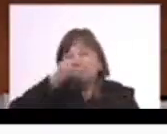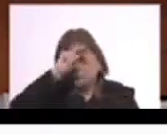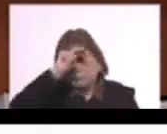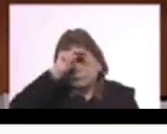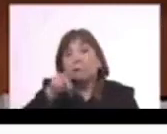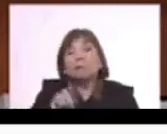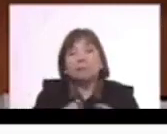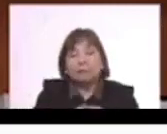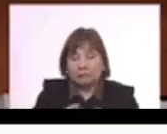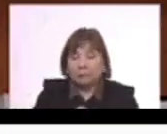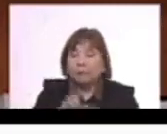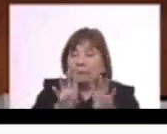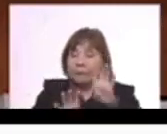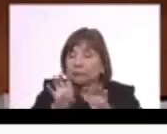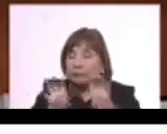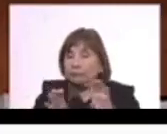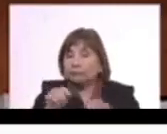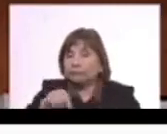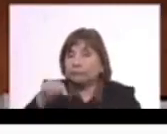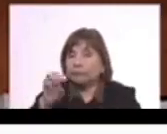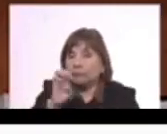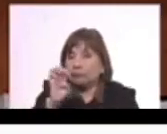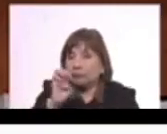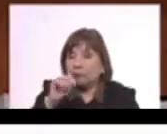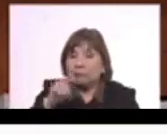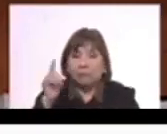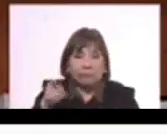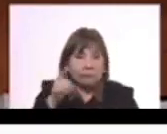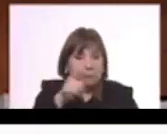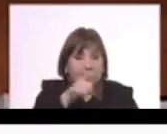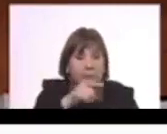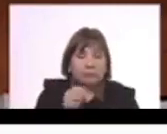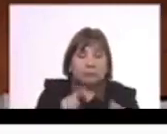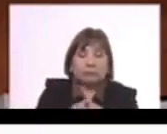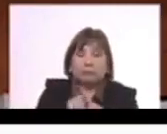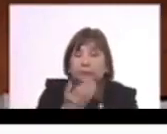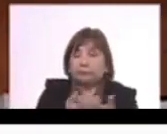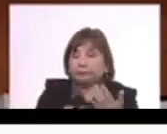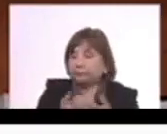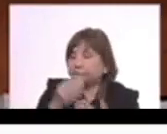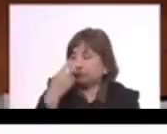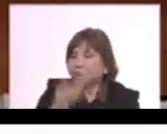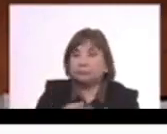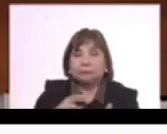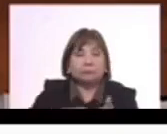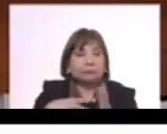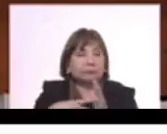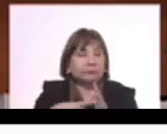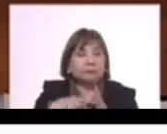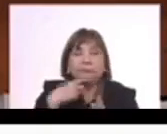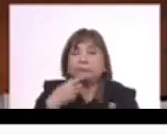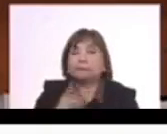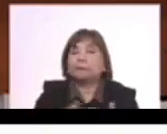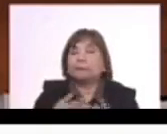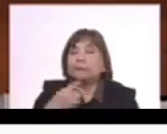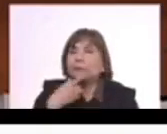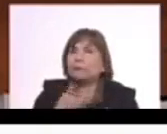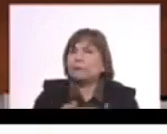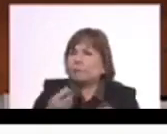el Perú, las mismas que serán evaluadas a partir de enero de este año con ustedes de la mano. Eso debe significar, como lo dijo el